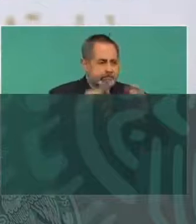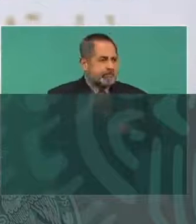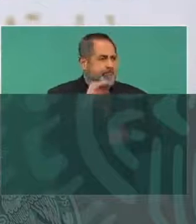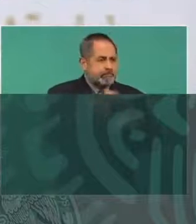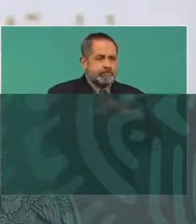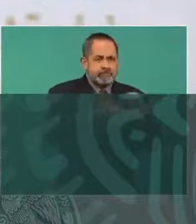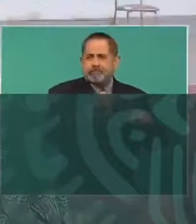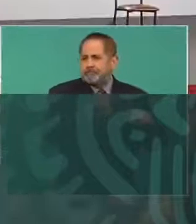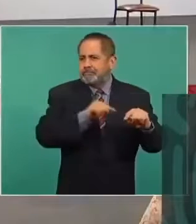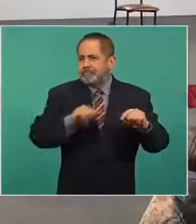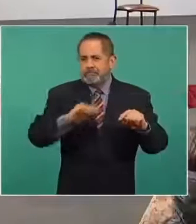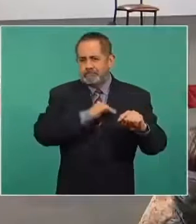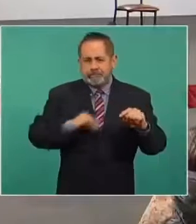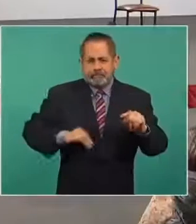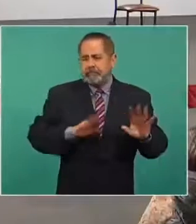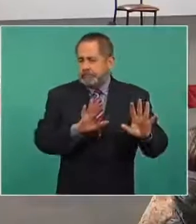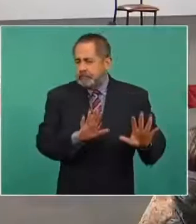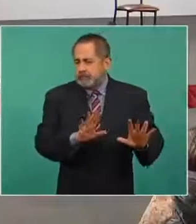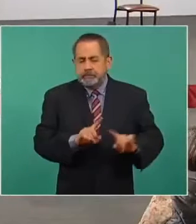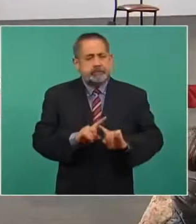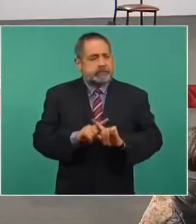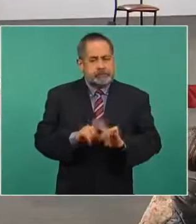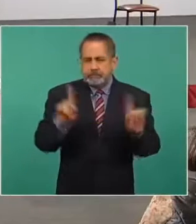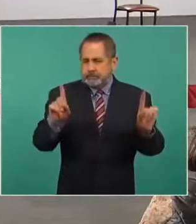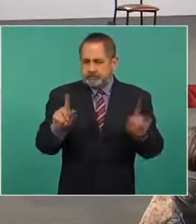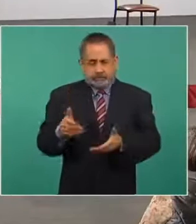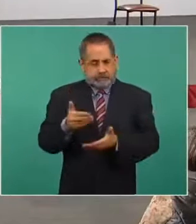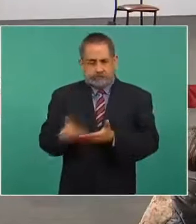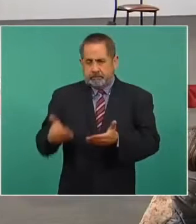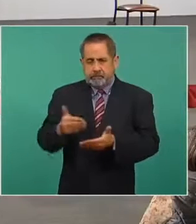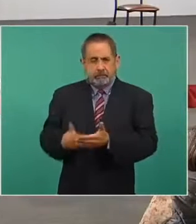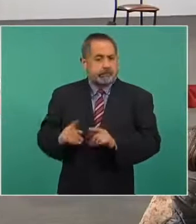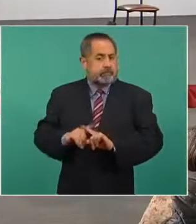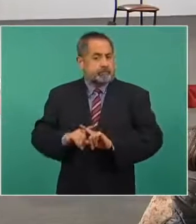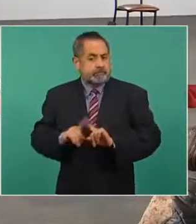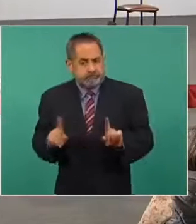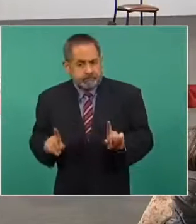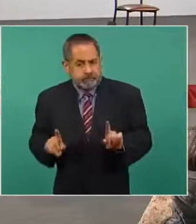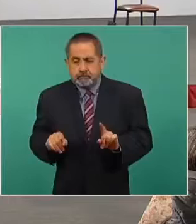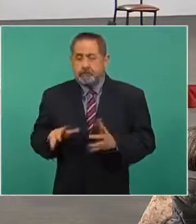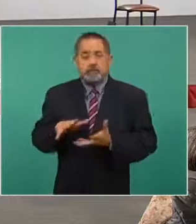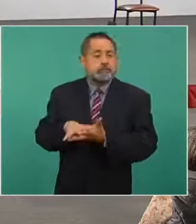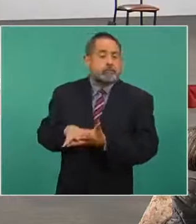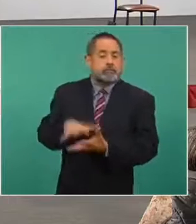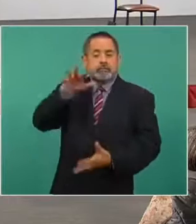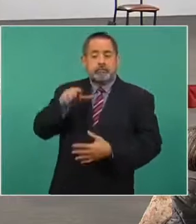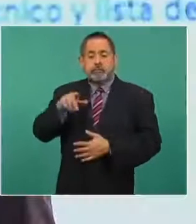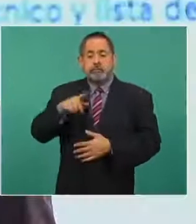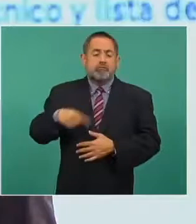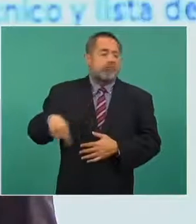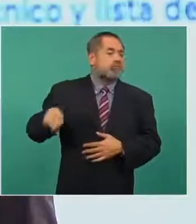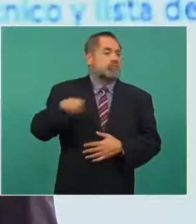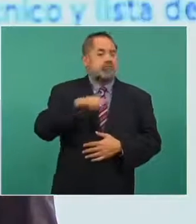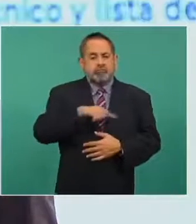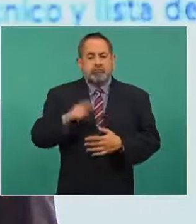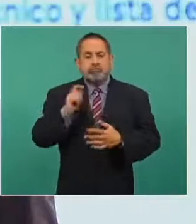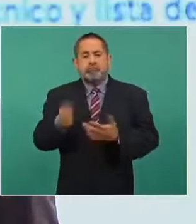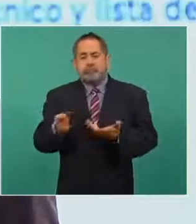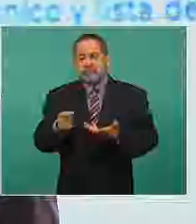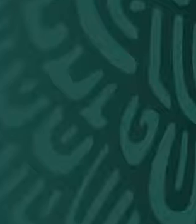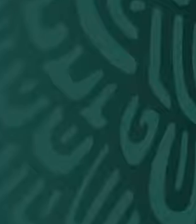Hugo López-Gatell, explicó el proceso de vacunación contra la COVID-19 a niñas, niños y